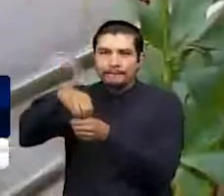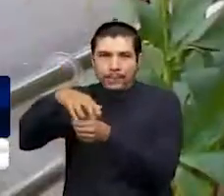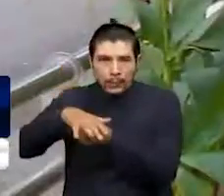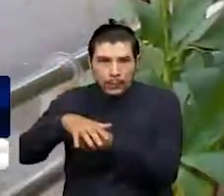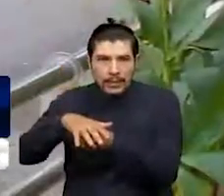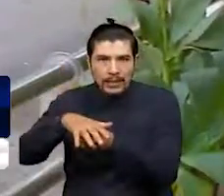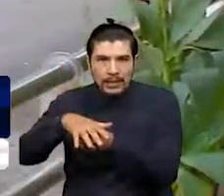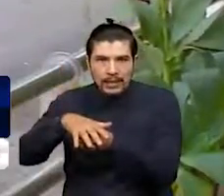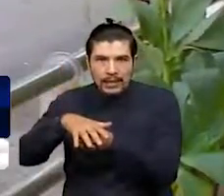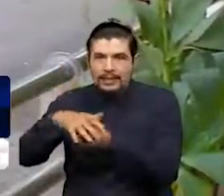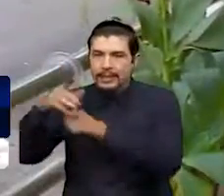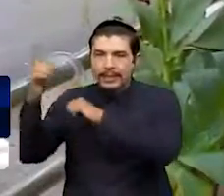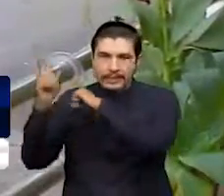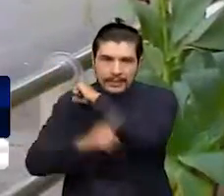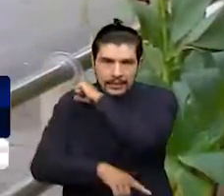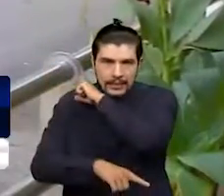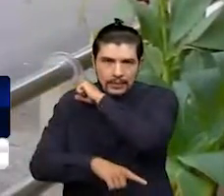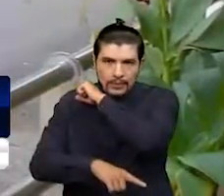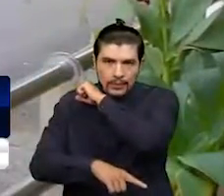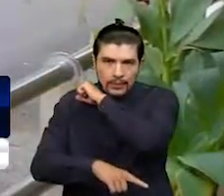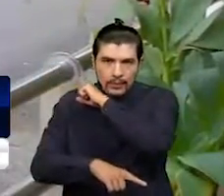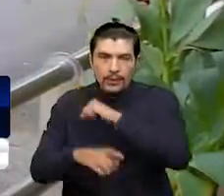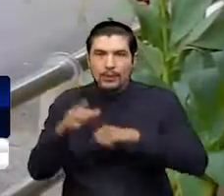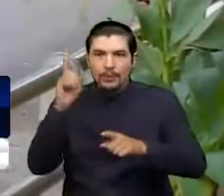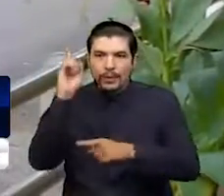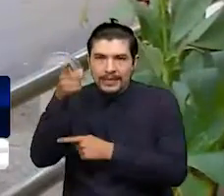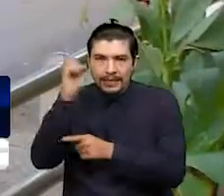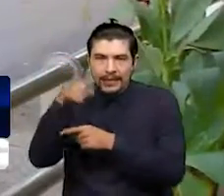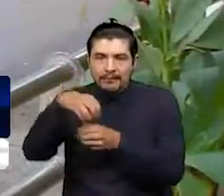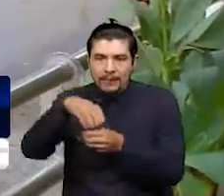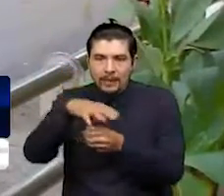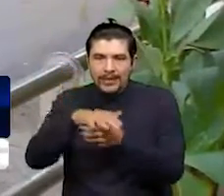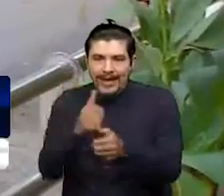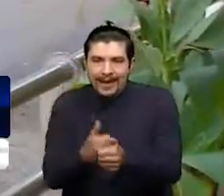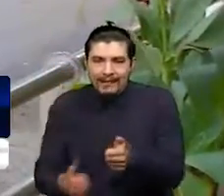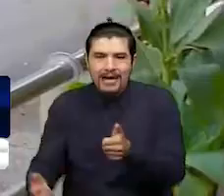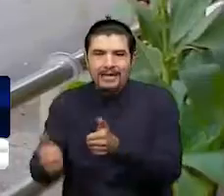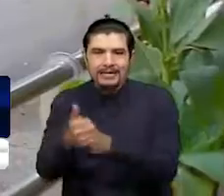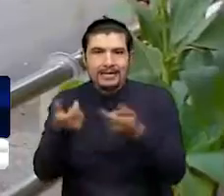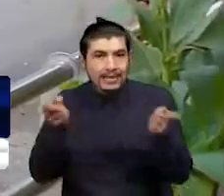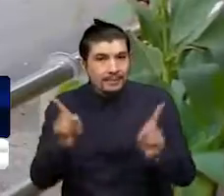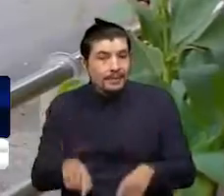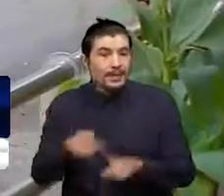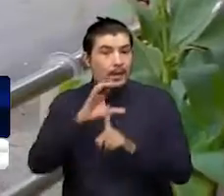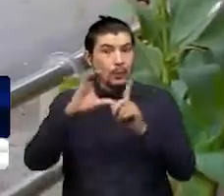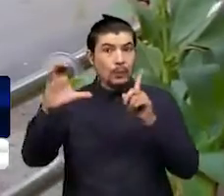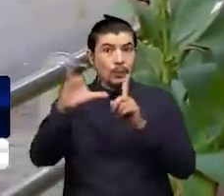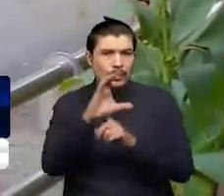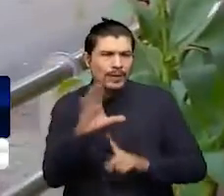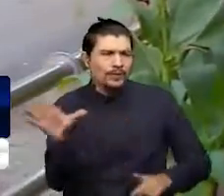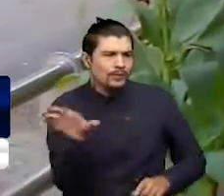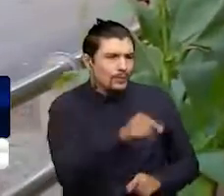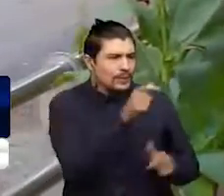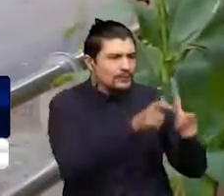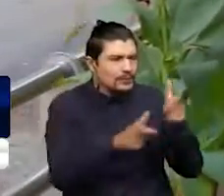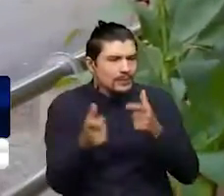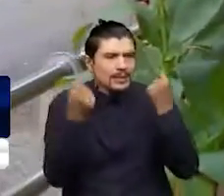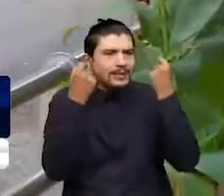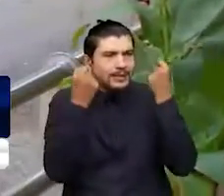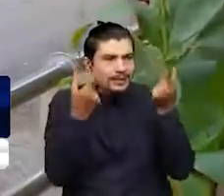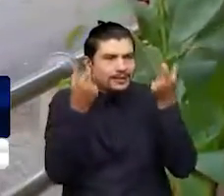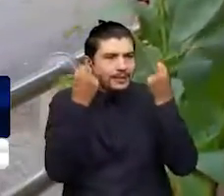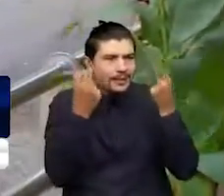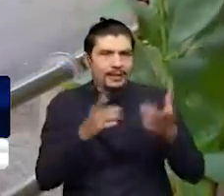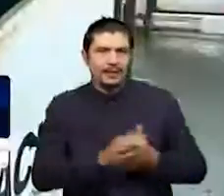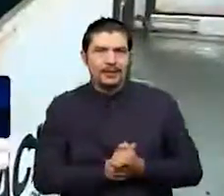penalización una política avanzada y una cultura de la gente en que entender que no todo